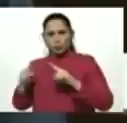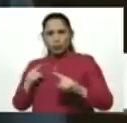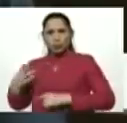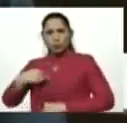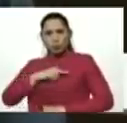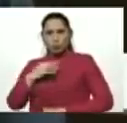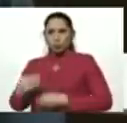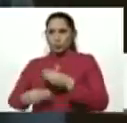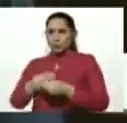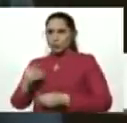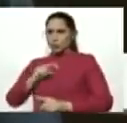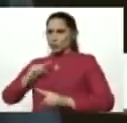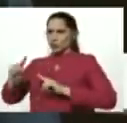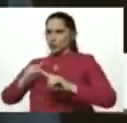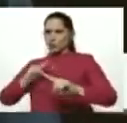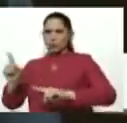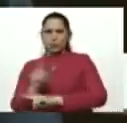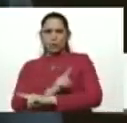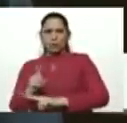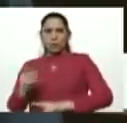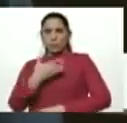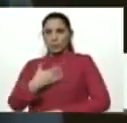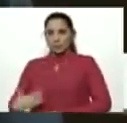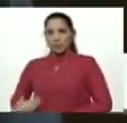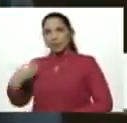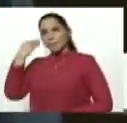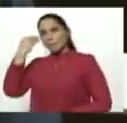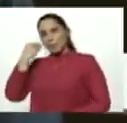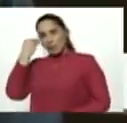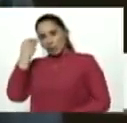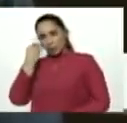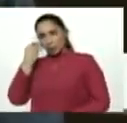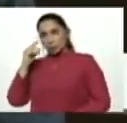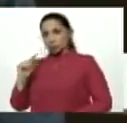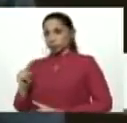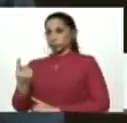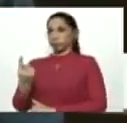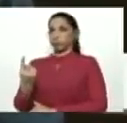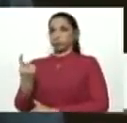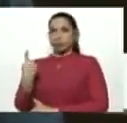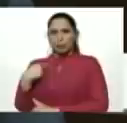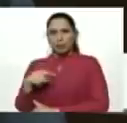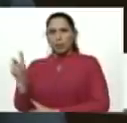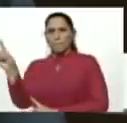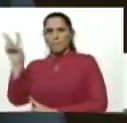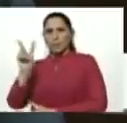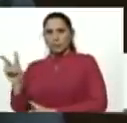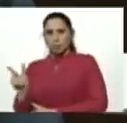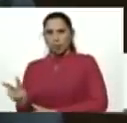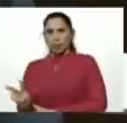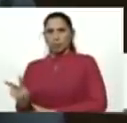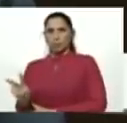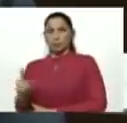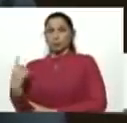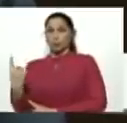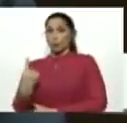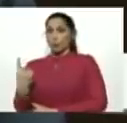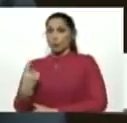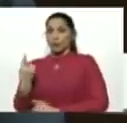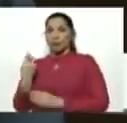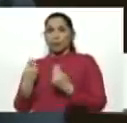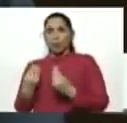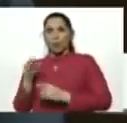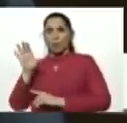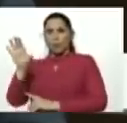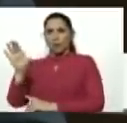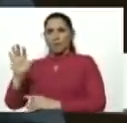hicimos, actuamos. Presidente, creo que el rol protagónico que ha tenido Venezuela, no solamente como país